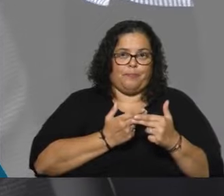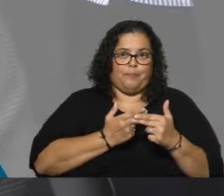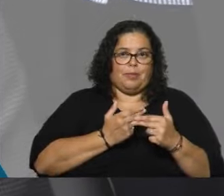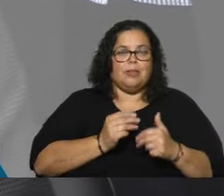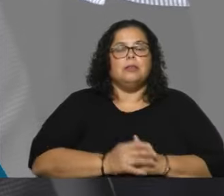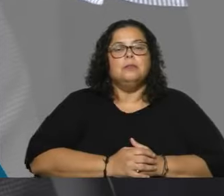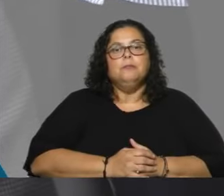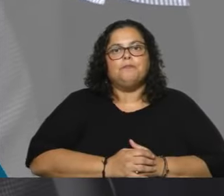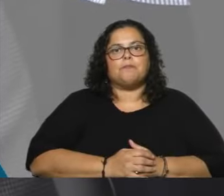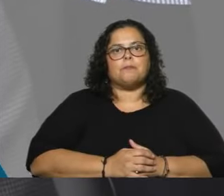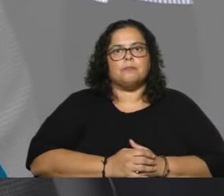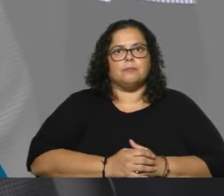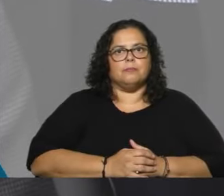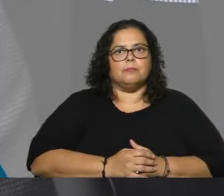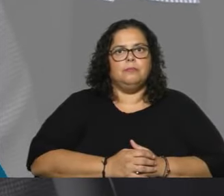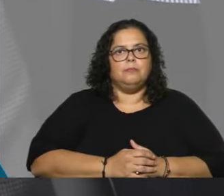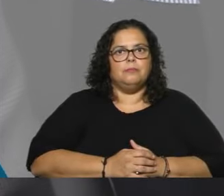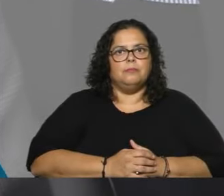Nosotros